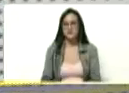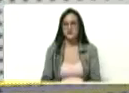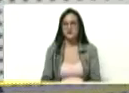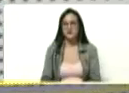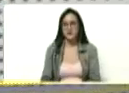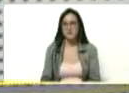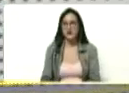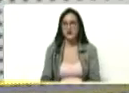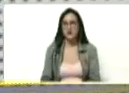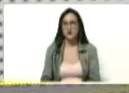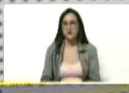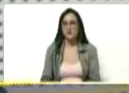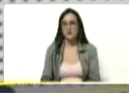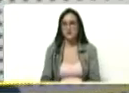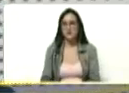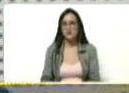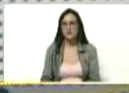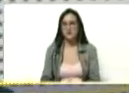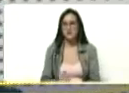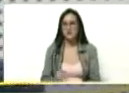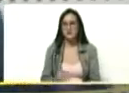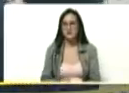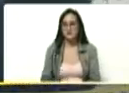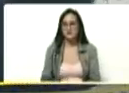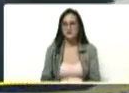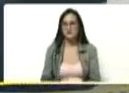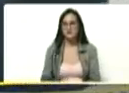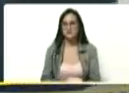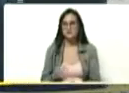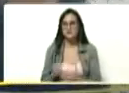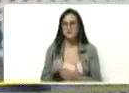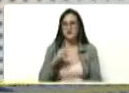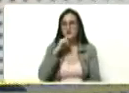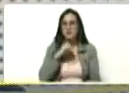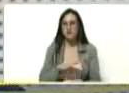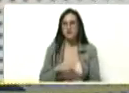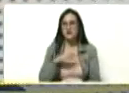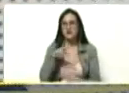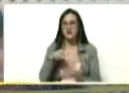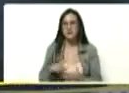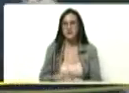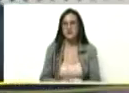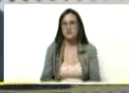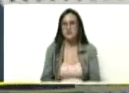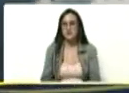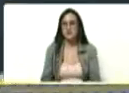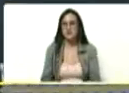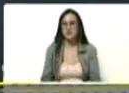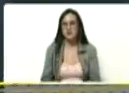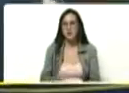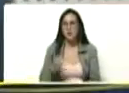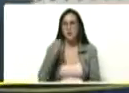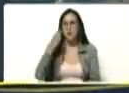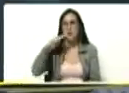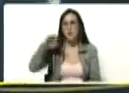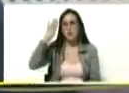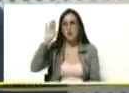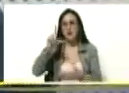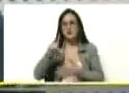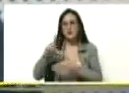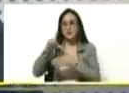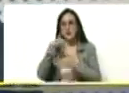de Fidel, de Raúl, líder histórico de esta revolución cubana y